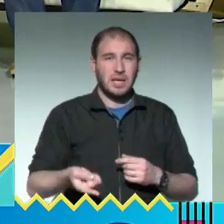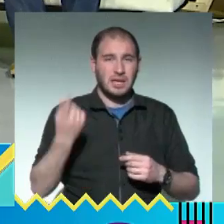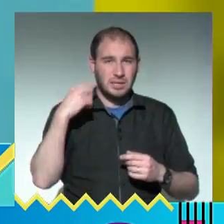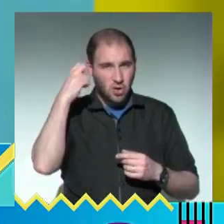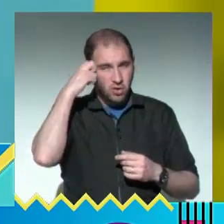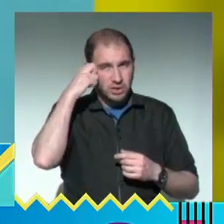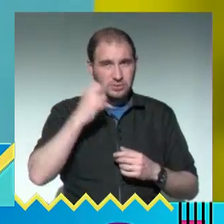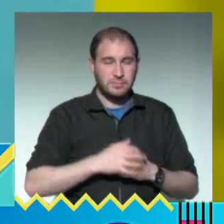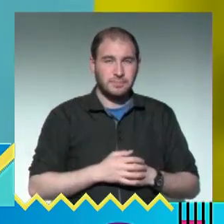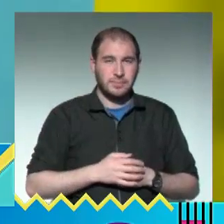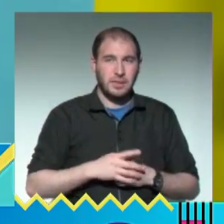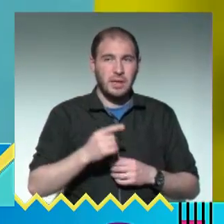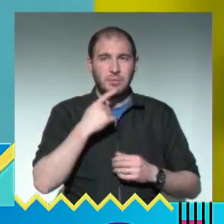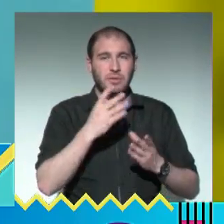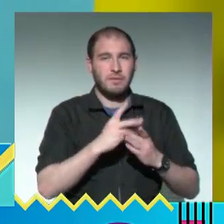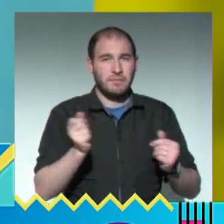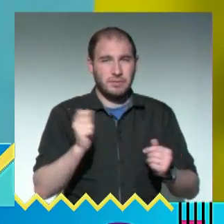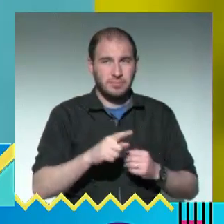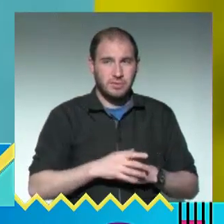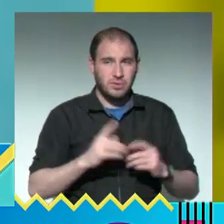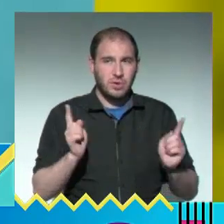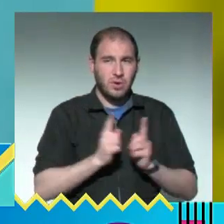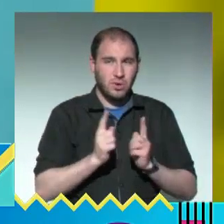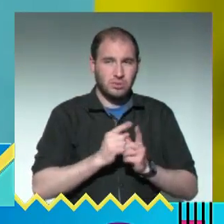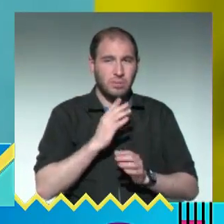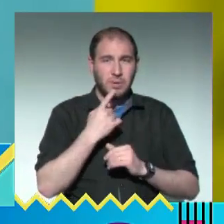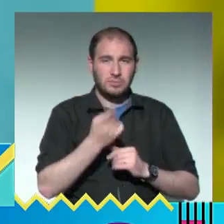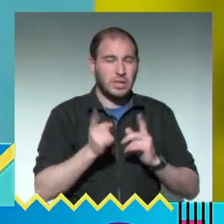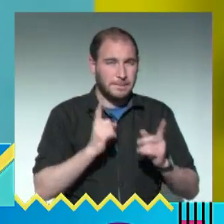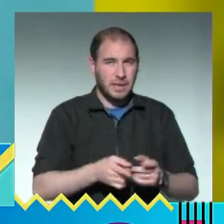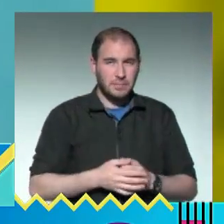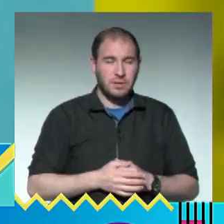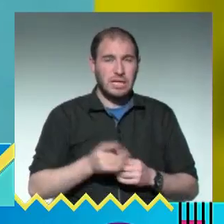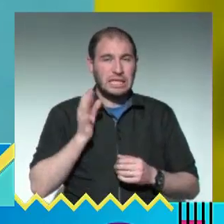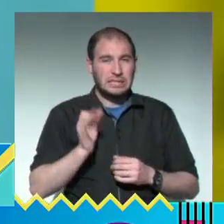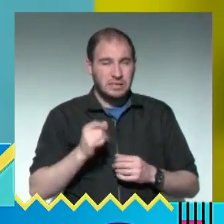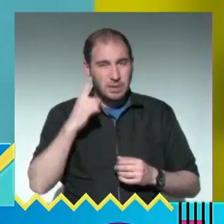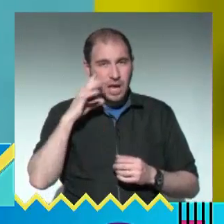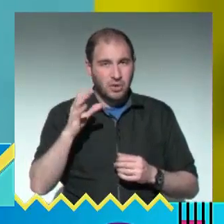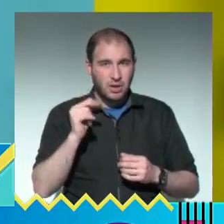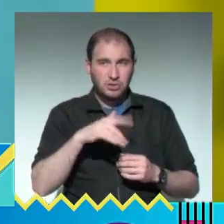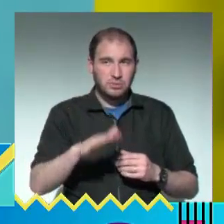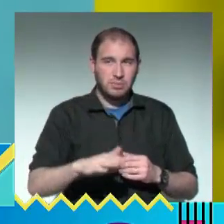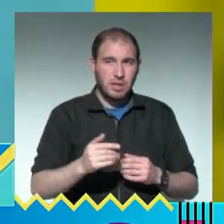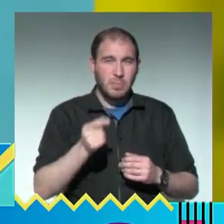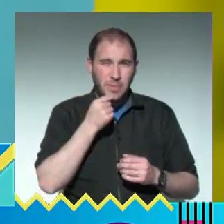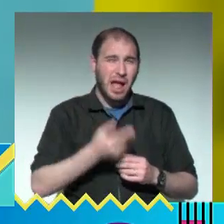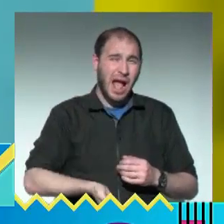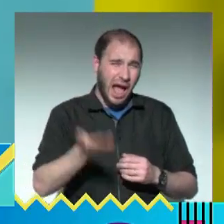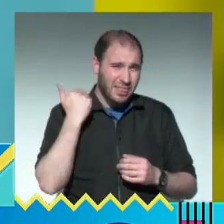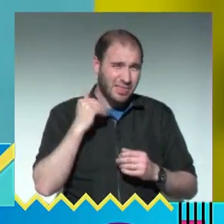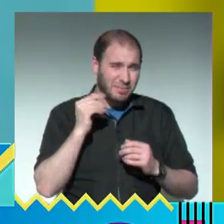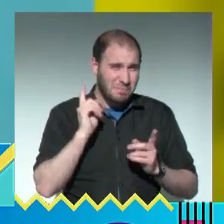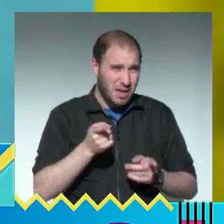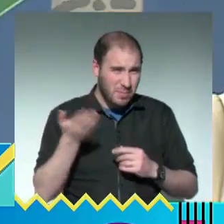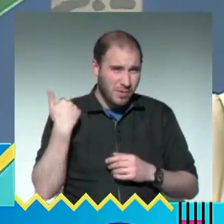Congreso. Bien, Seba, cerramos cortito, digamos, replico esa pregunta como para saber y recordar a quienes somos más chicos, quizás si se ha visto algo así